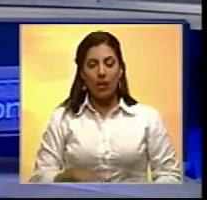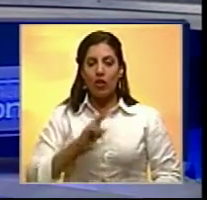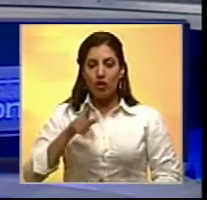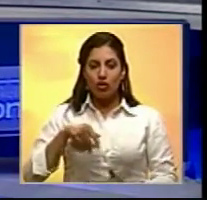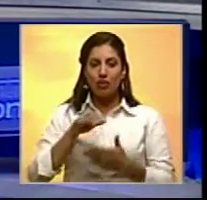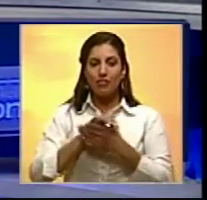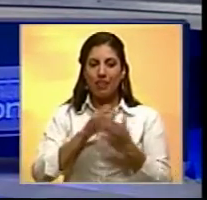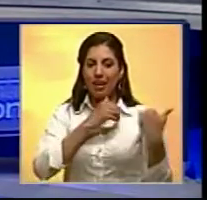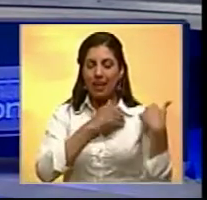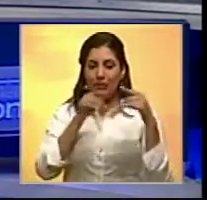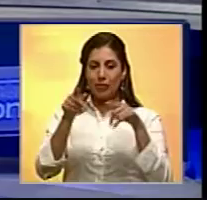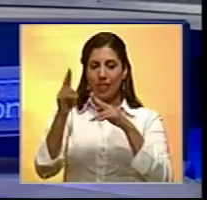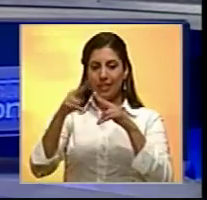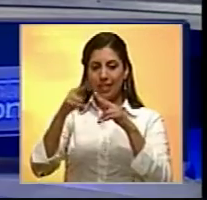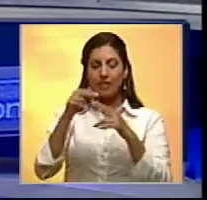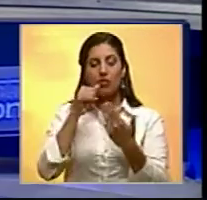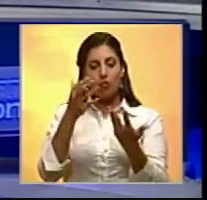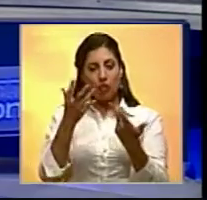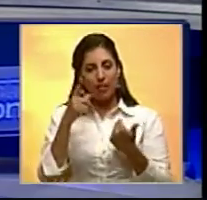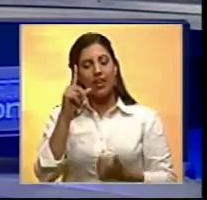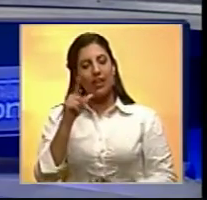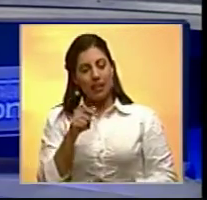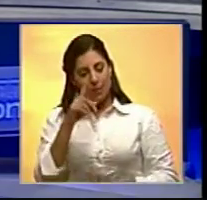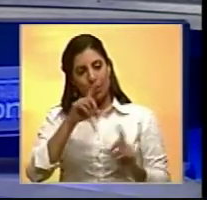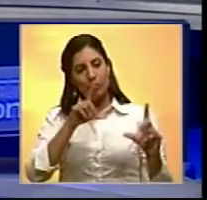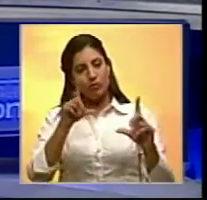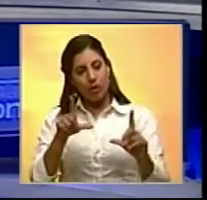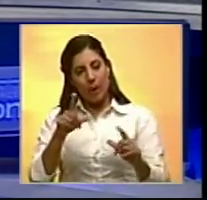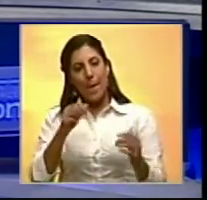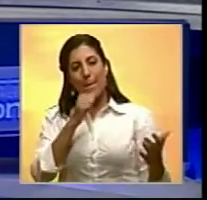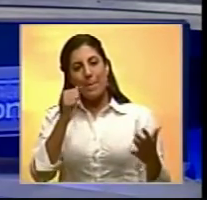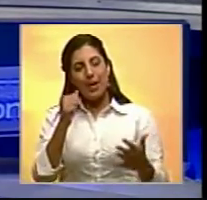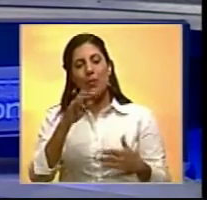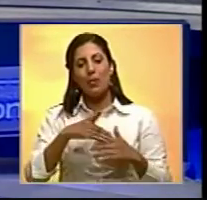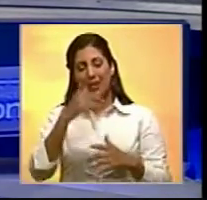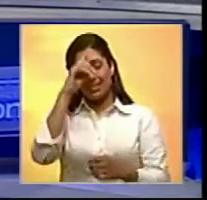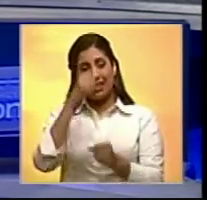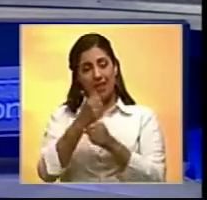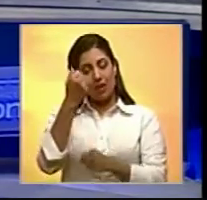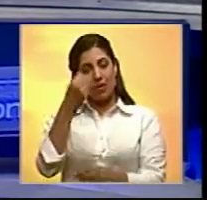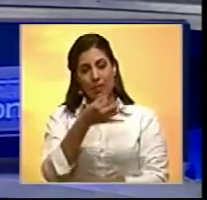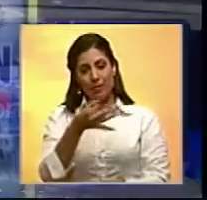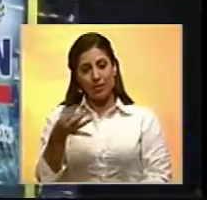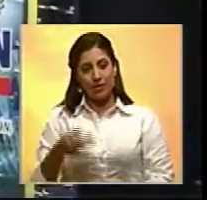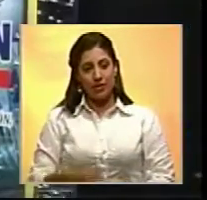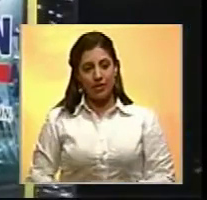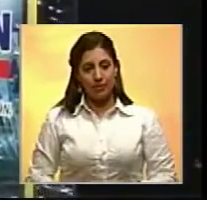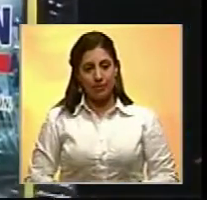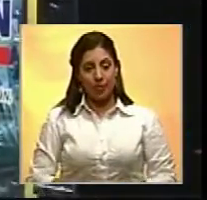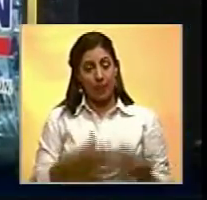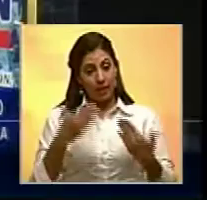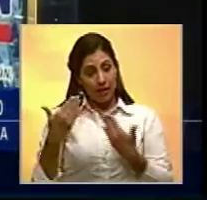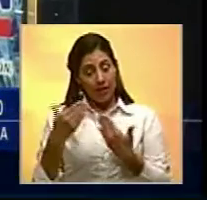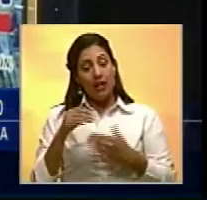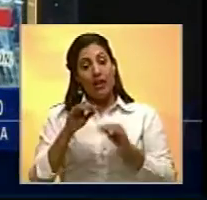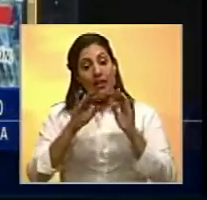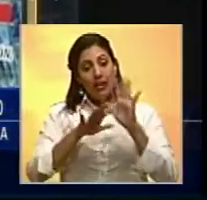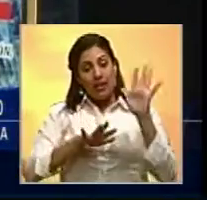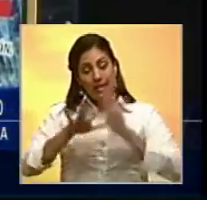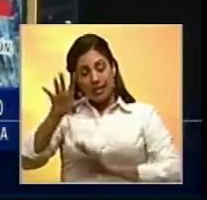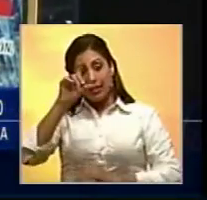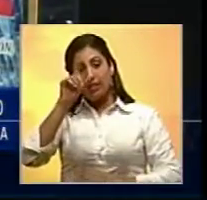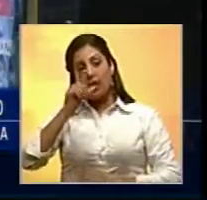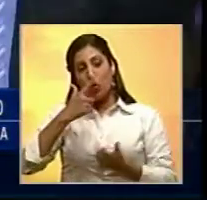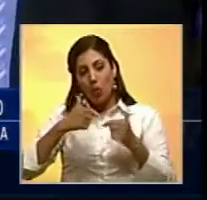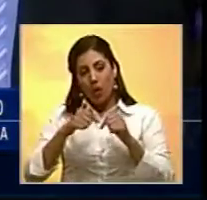Nuestra corresponsal en Táchira, Mariné Glot, también fue galardonada con el premio por su destacada labor. En la 15ª edición del